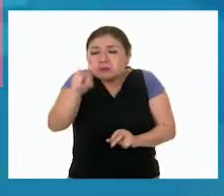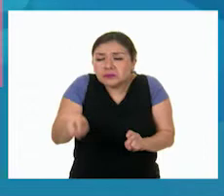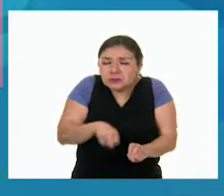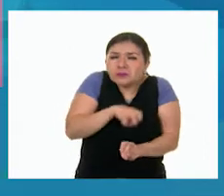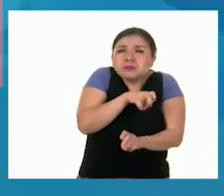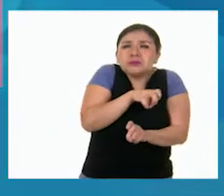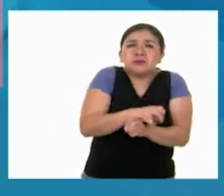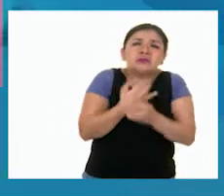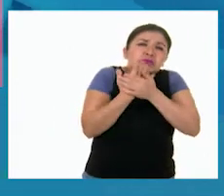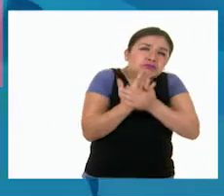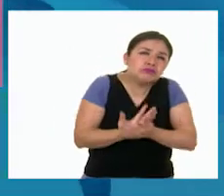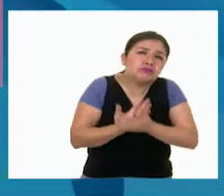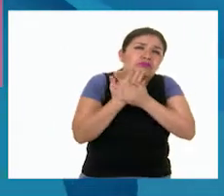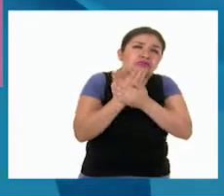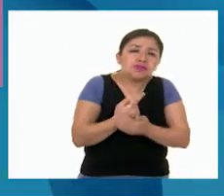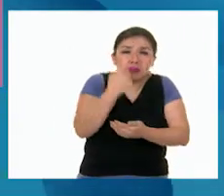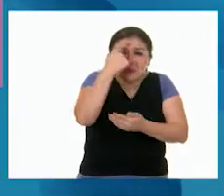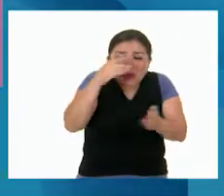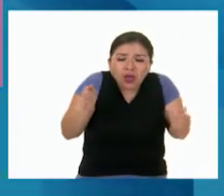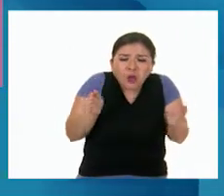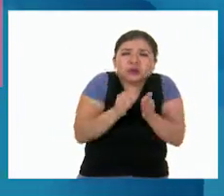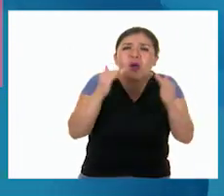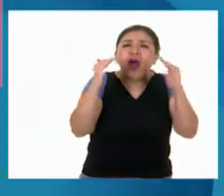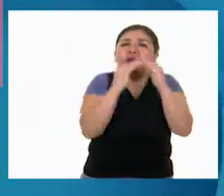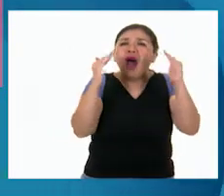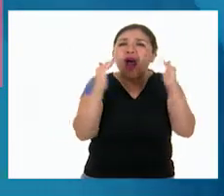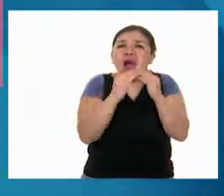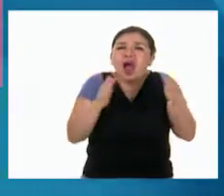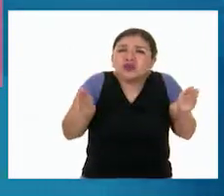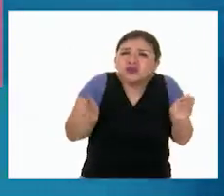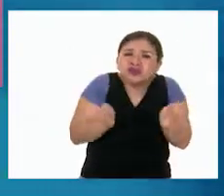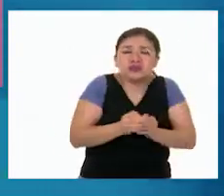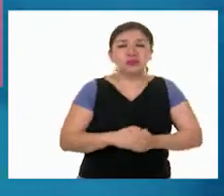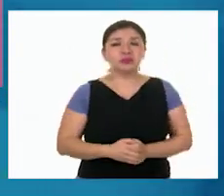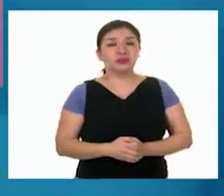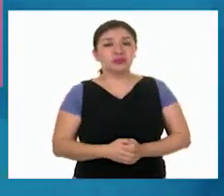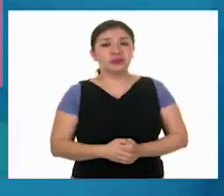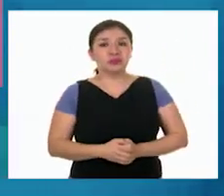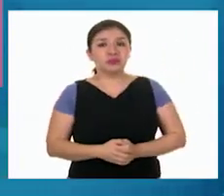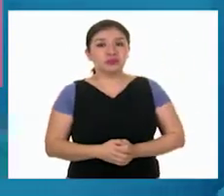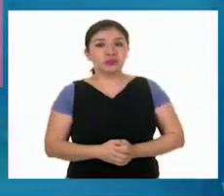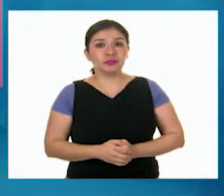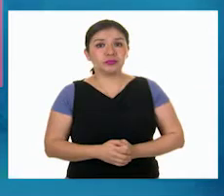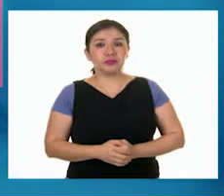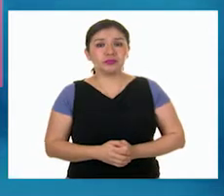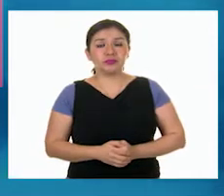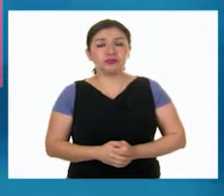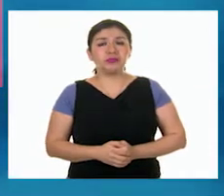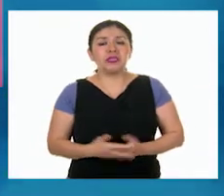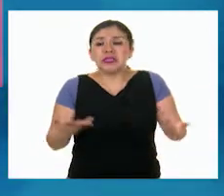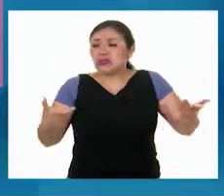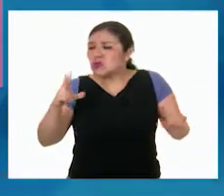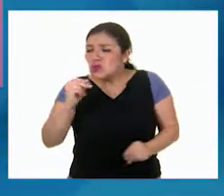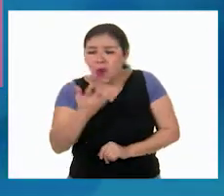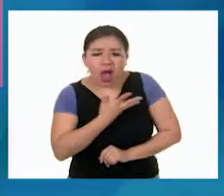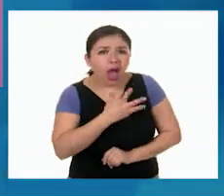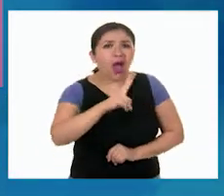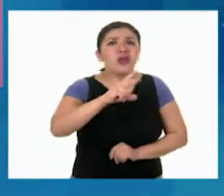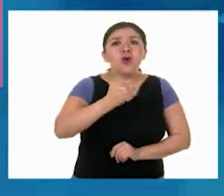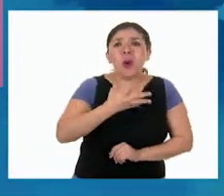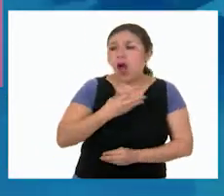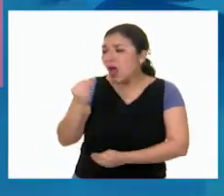abrigo de su estrecho aposento. Vióse desproveída de tan